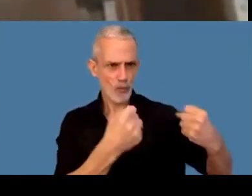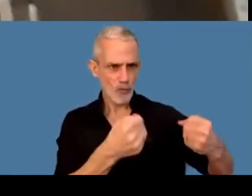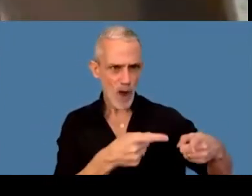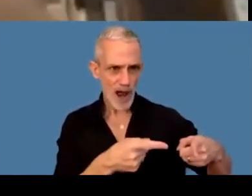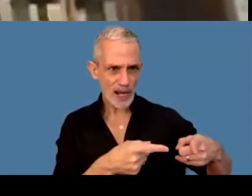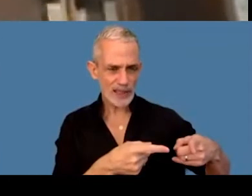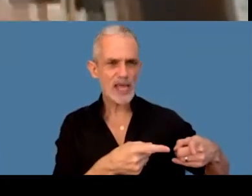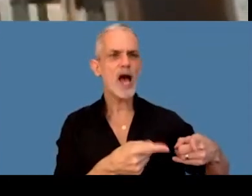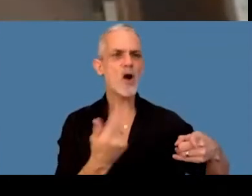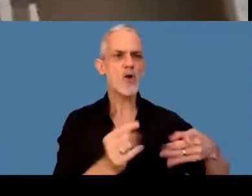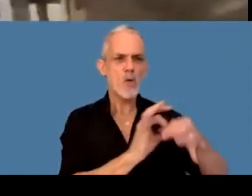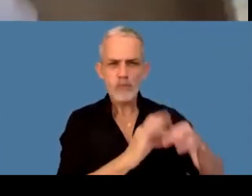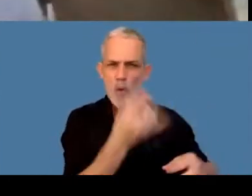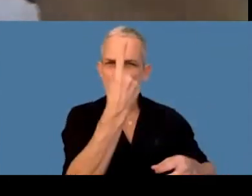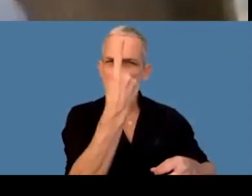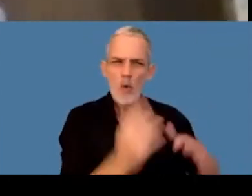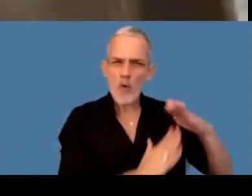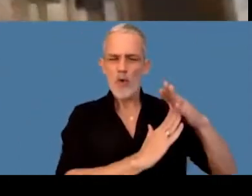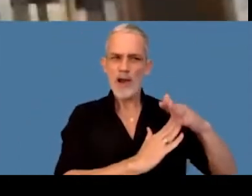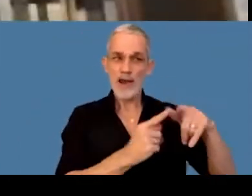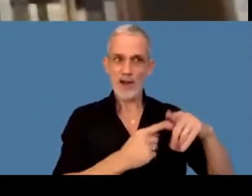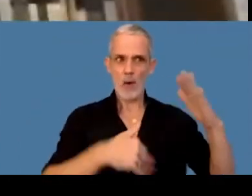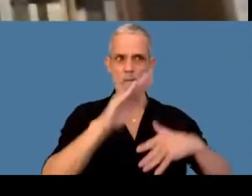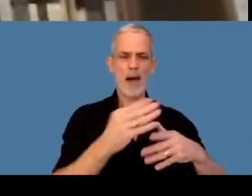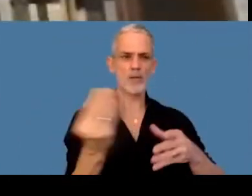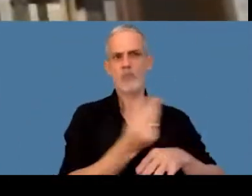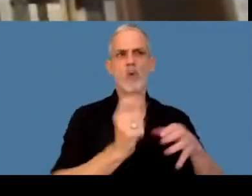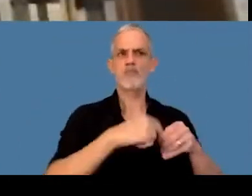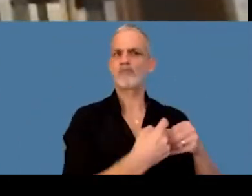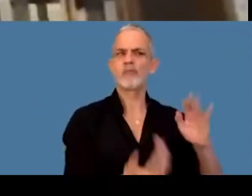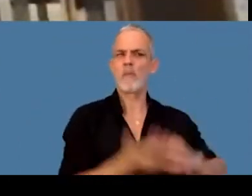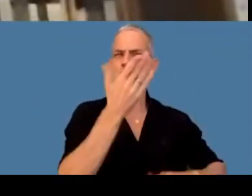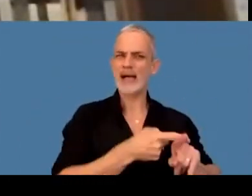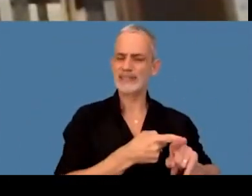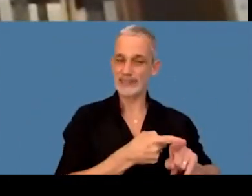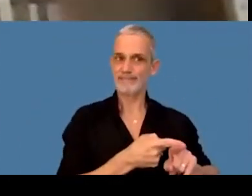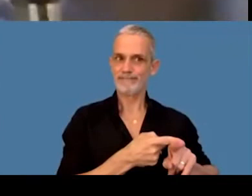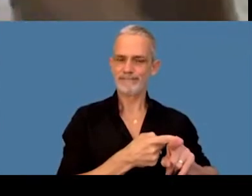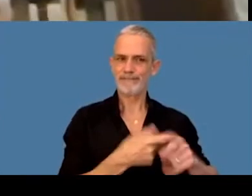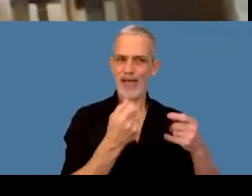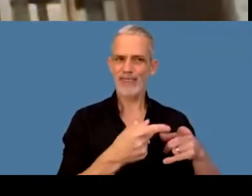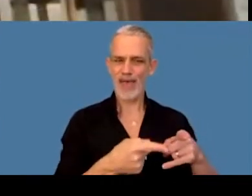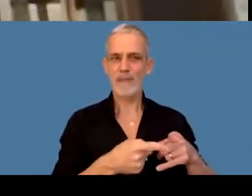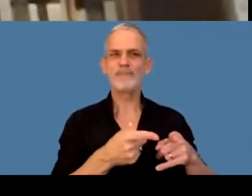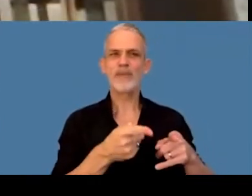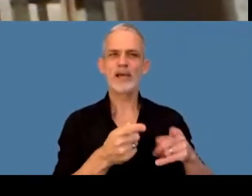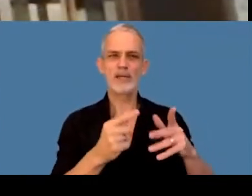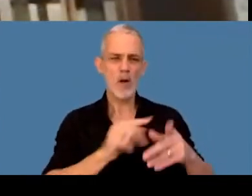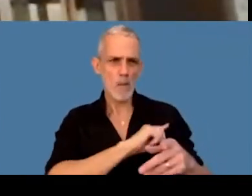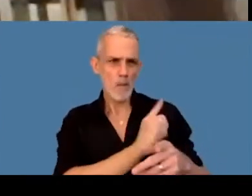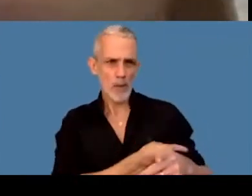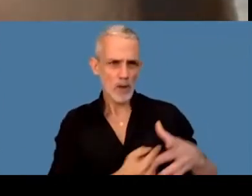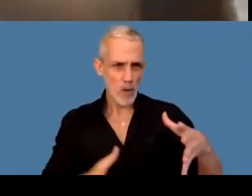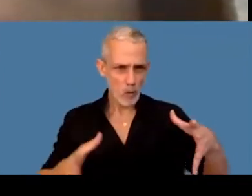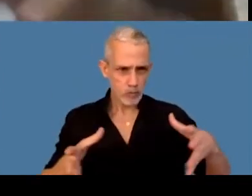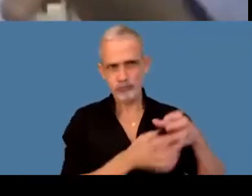con unicidad, o sea que hay un sindicato más representativo, que concentra también